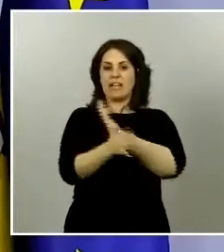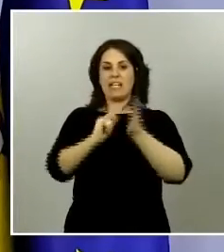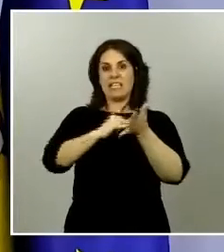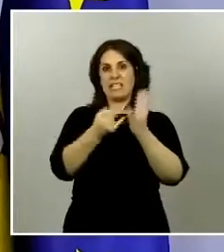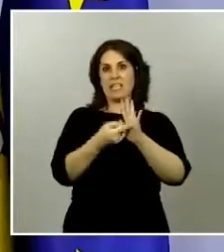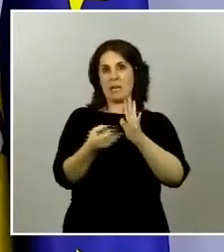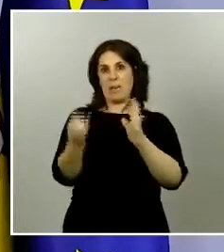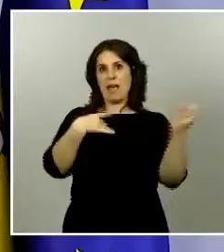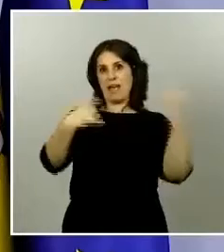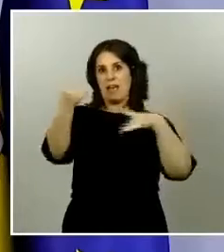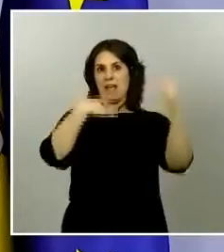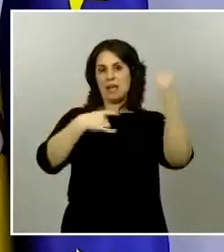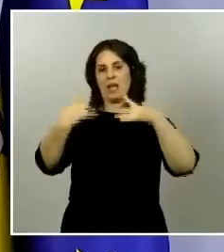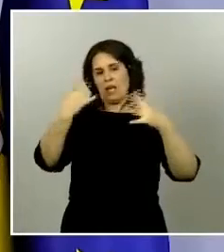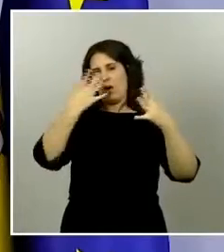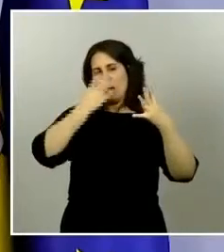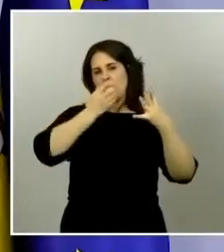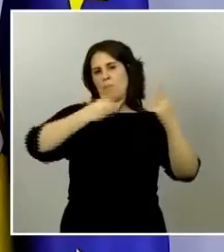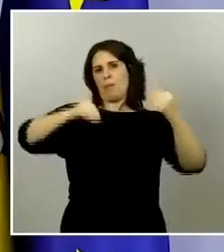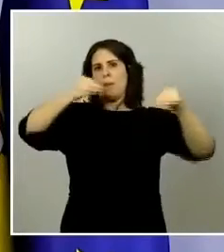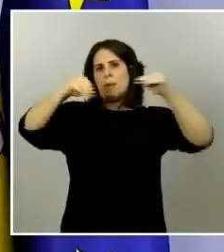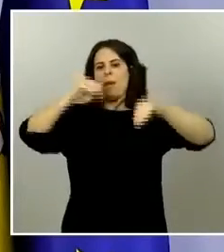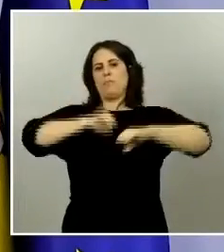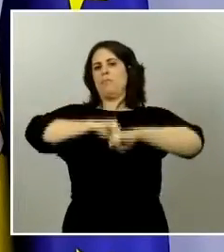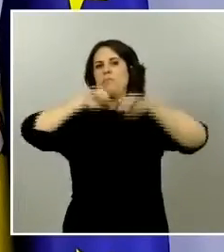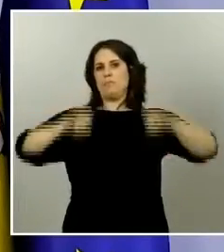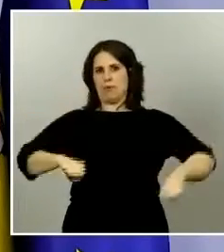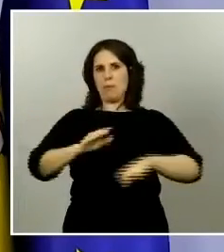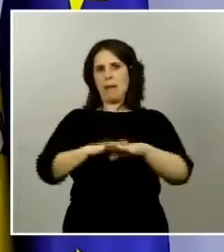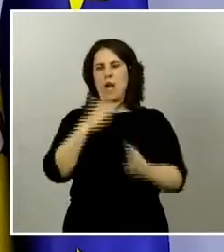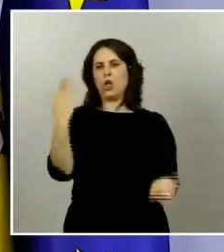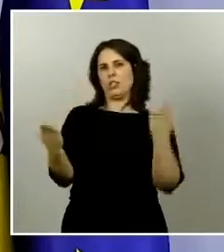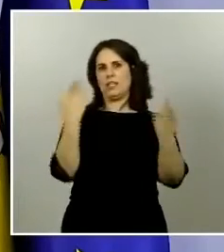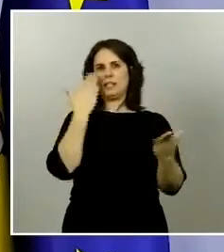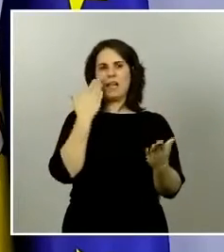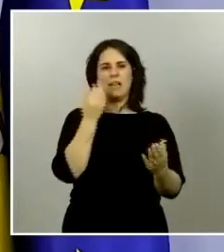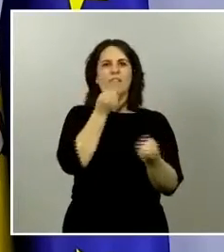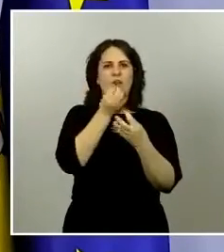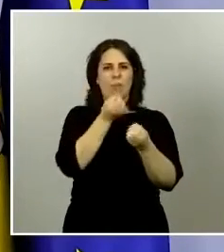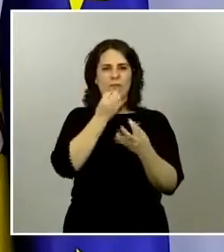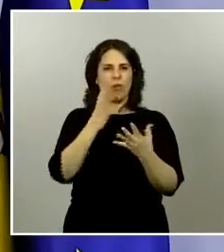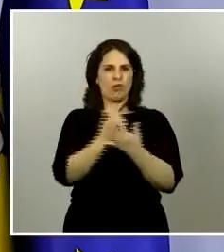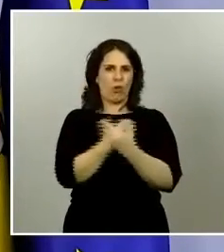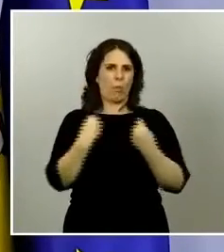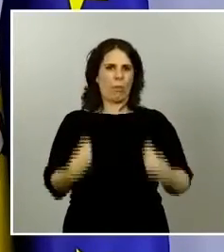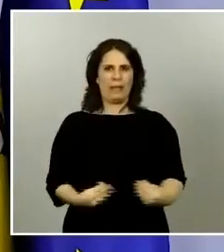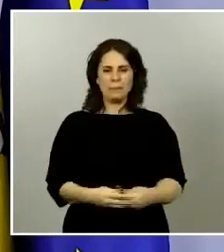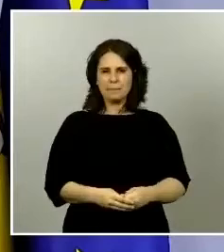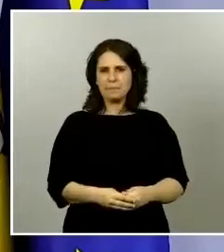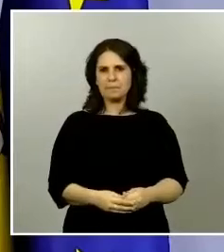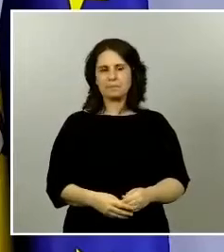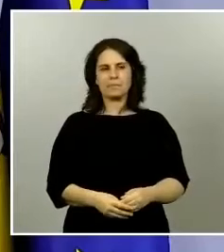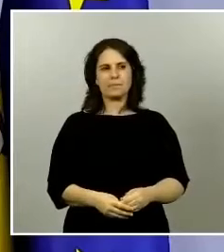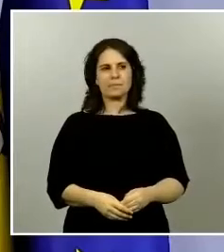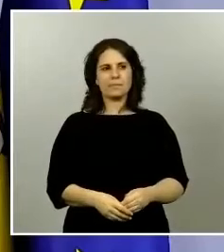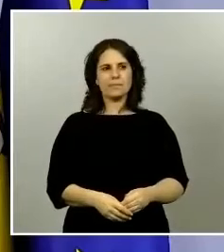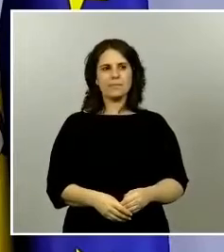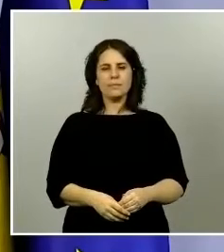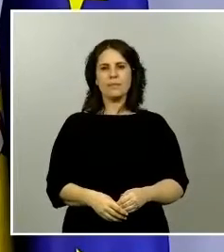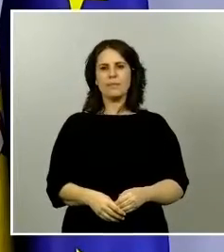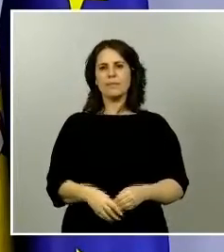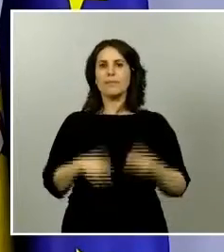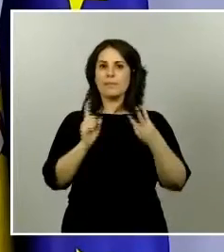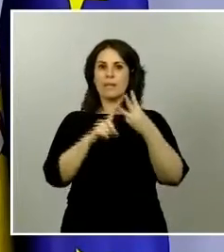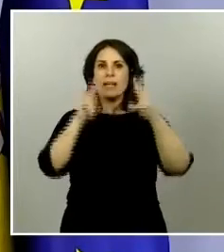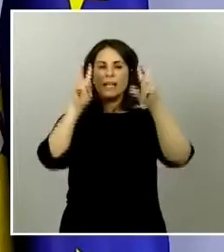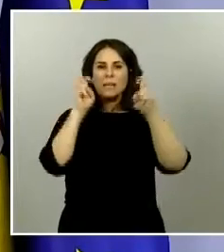está produciendo desde hace pocos días y estamos robusteciendo el sistema por el cual recibimos esta información, que nos permitirá contrastar otras fuentes de información y